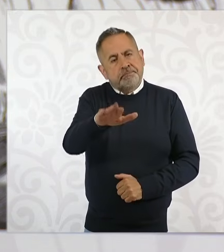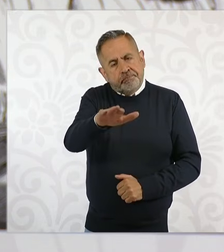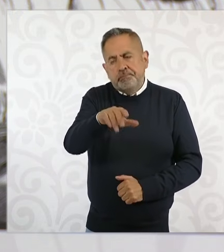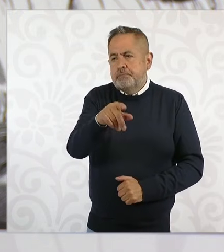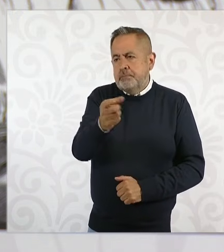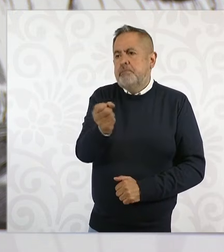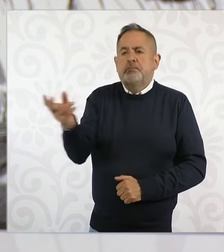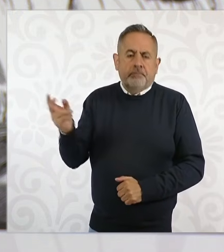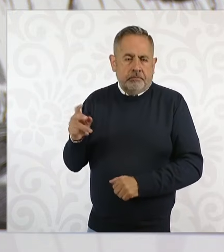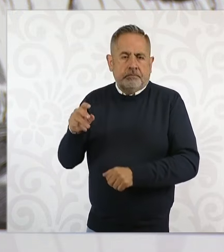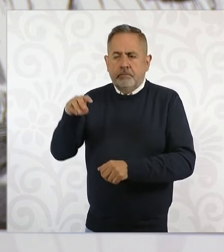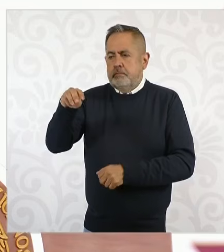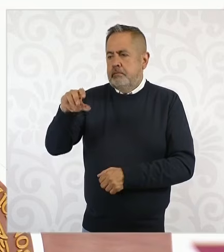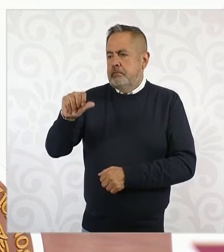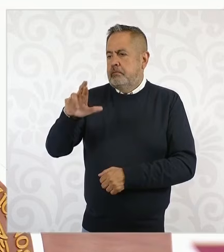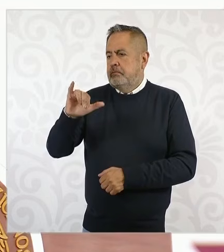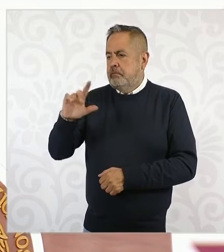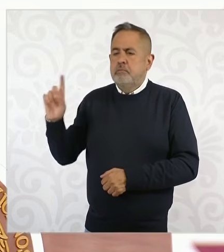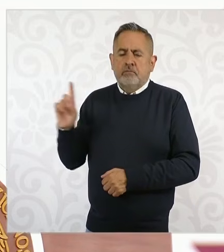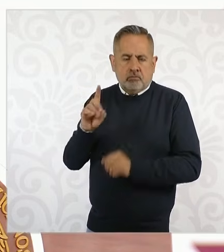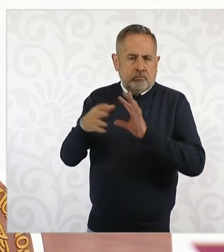en efecto la siguiente parte